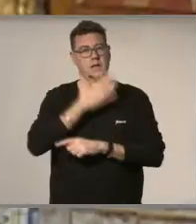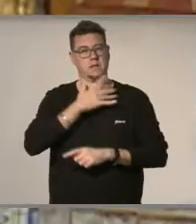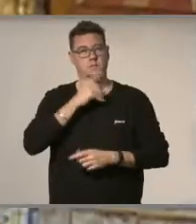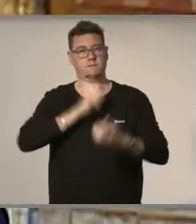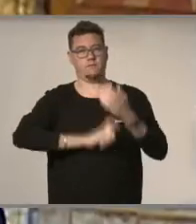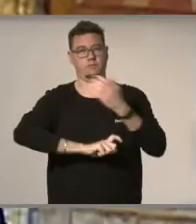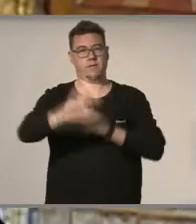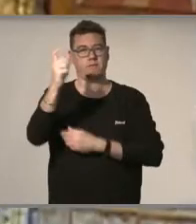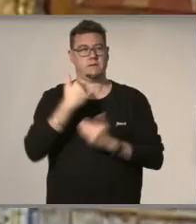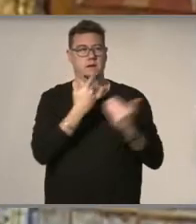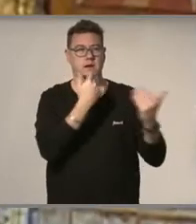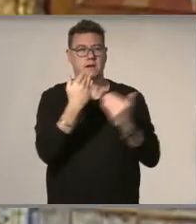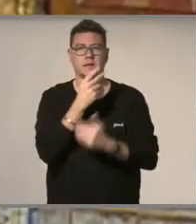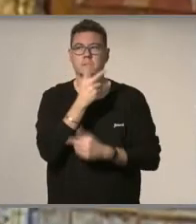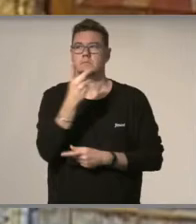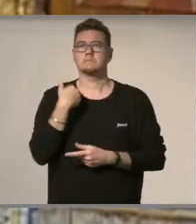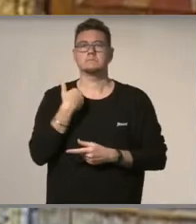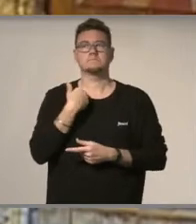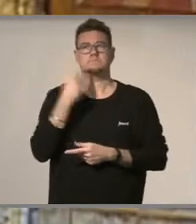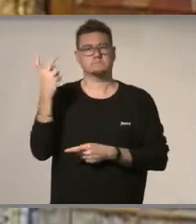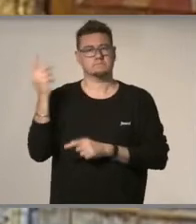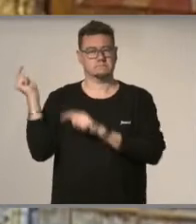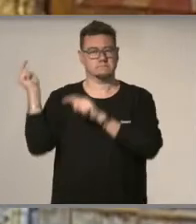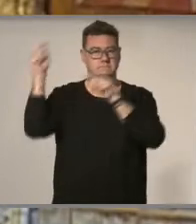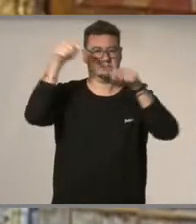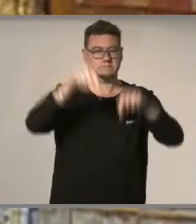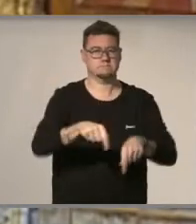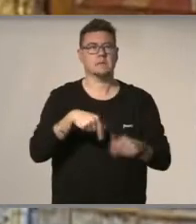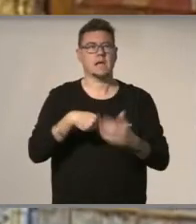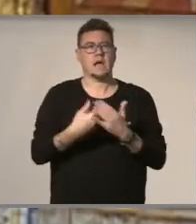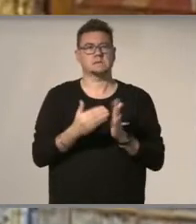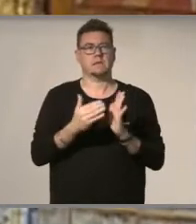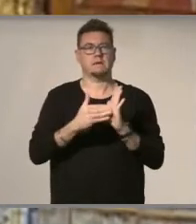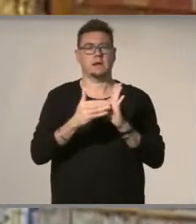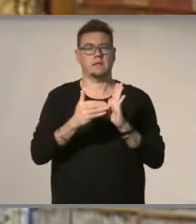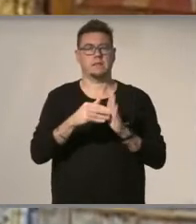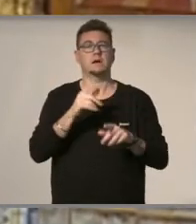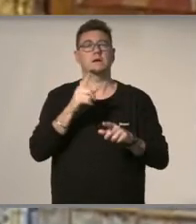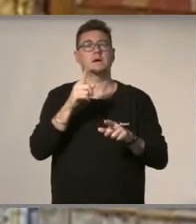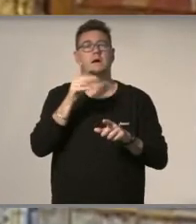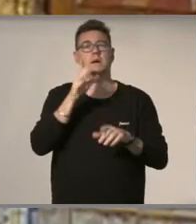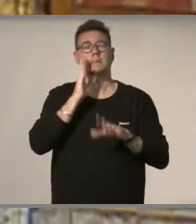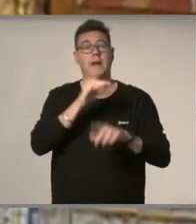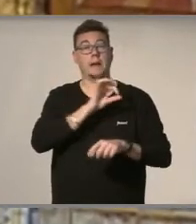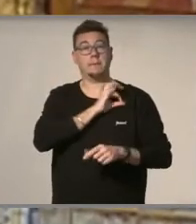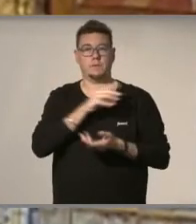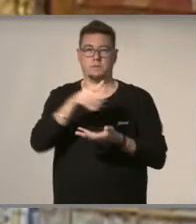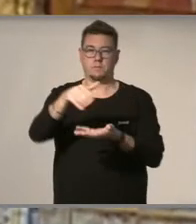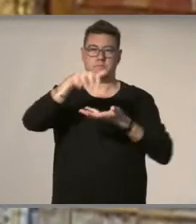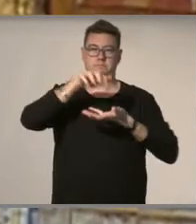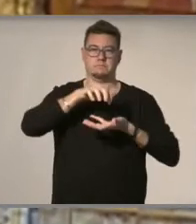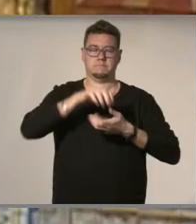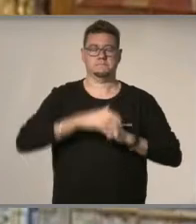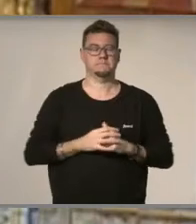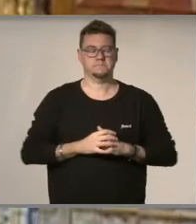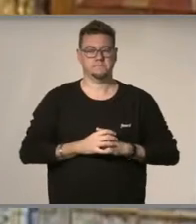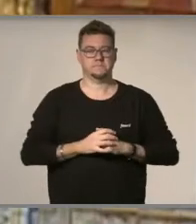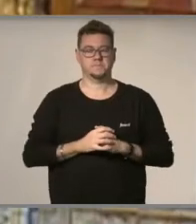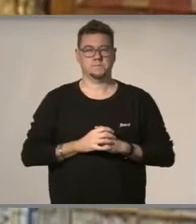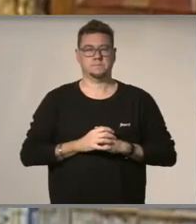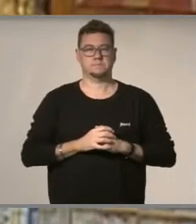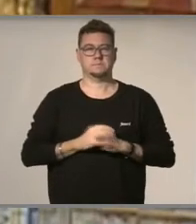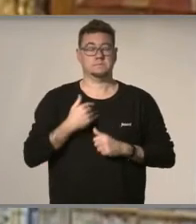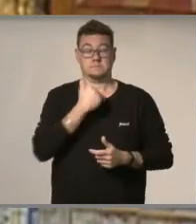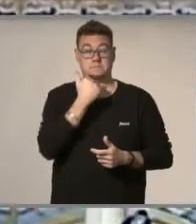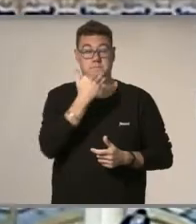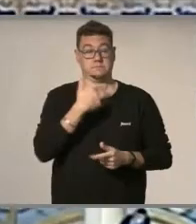Fundación que hayan tenido la amabilidad de desplazarse hasta Valencia para recoger este merecido premio. E inmediatamente